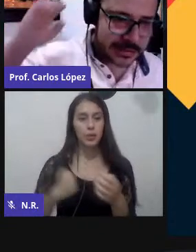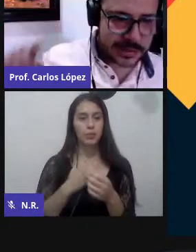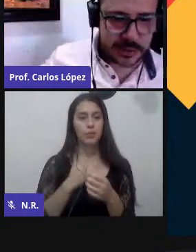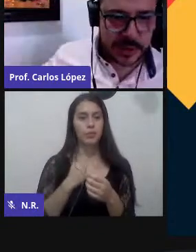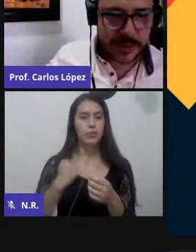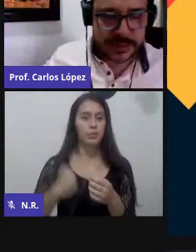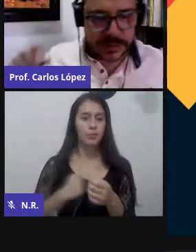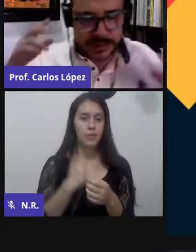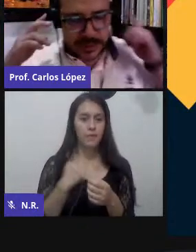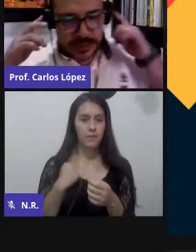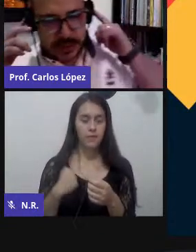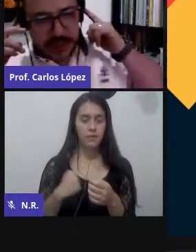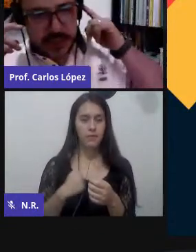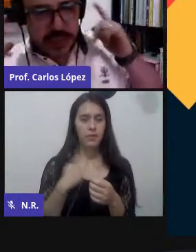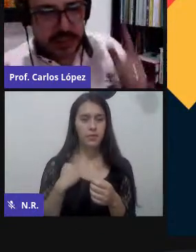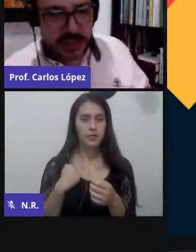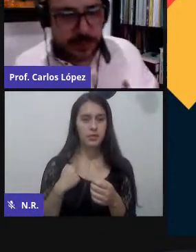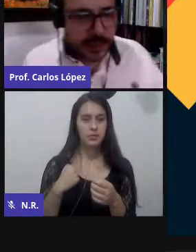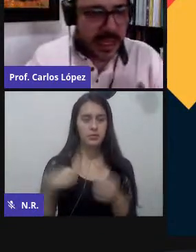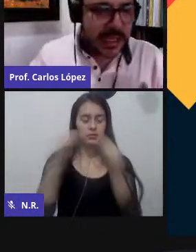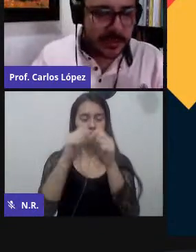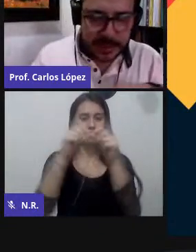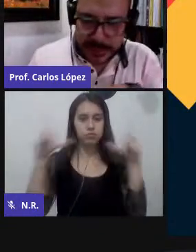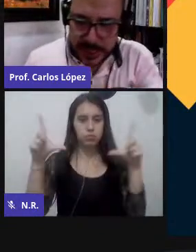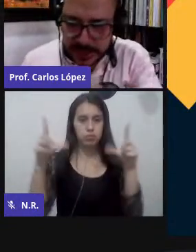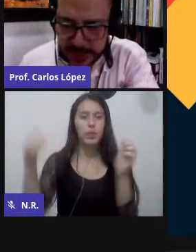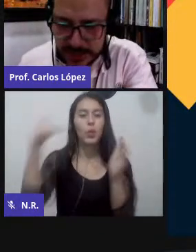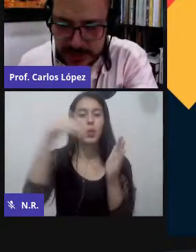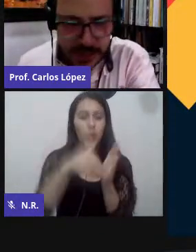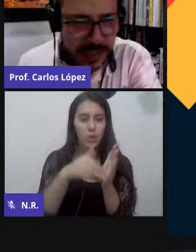la presentación, a ver si porque ahí